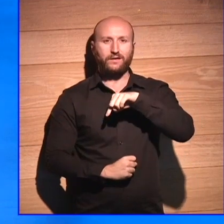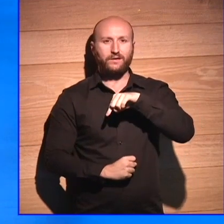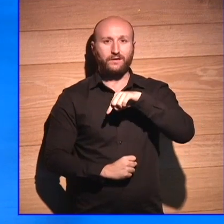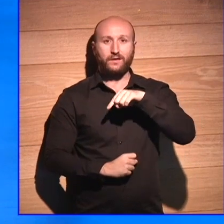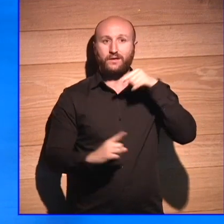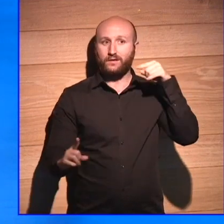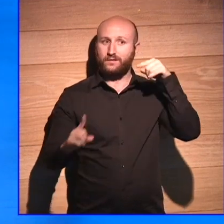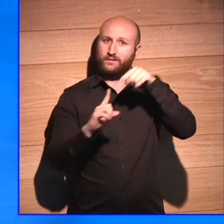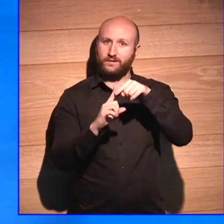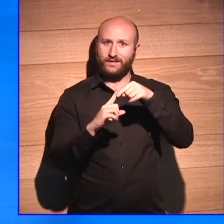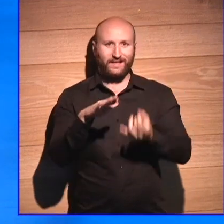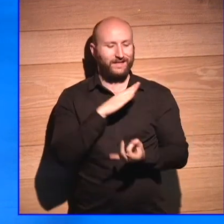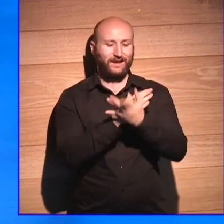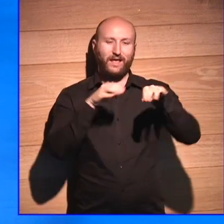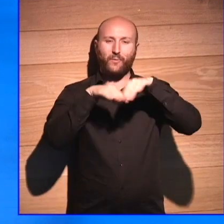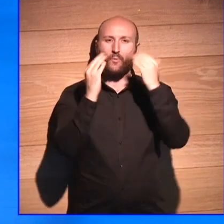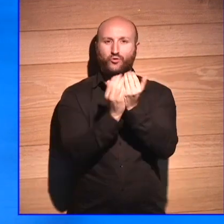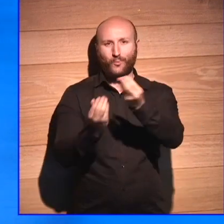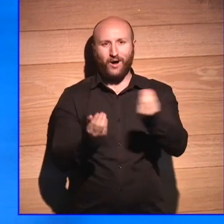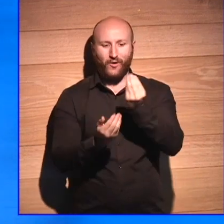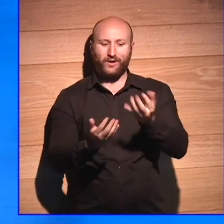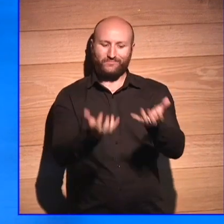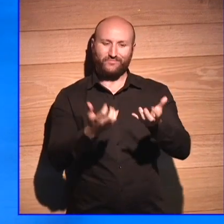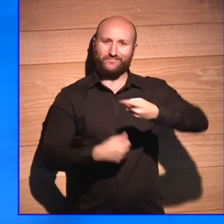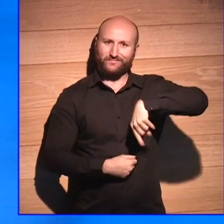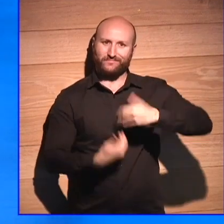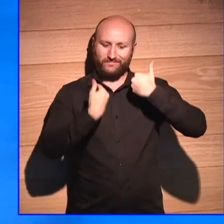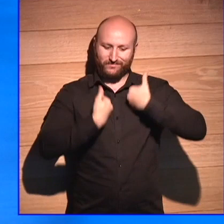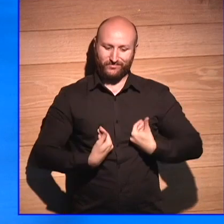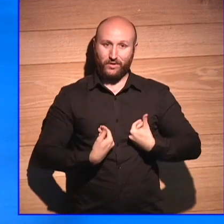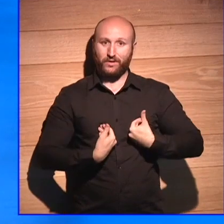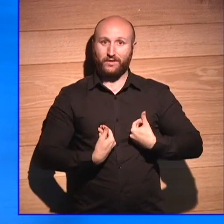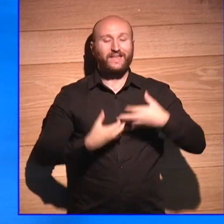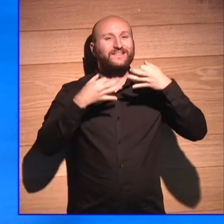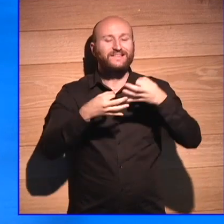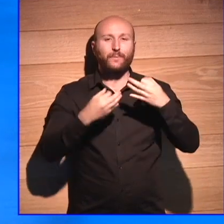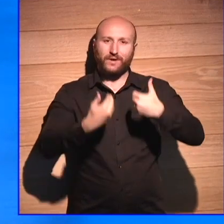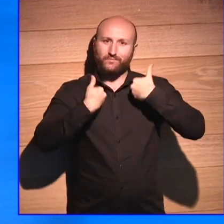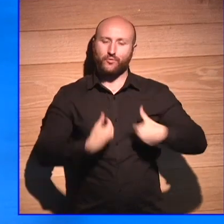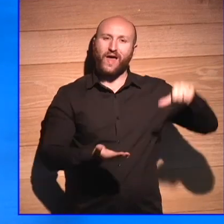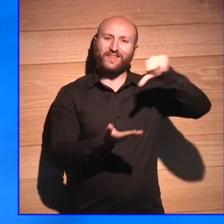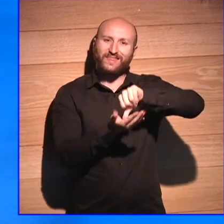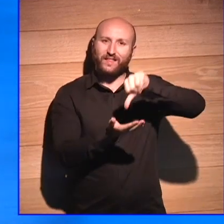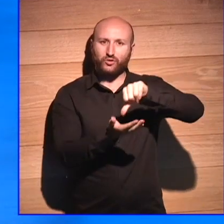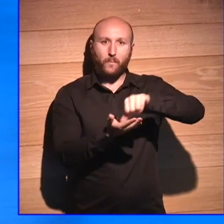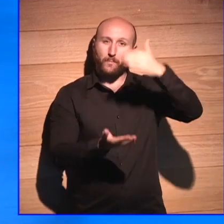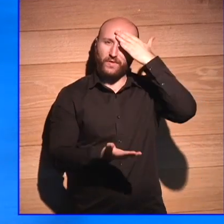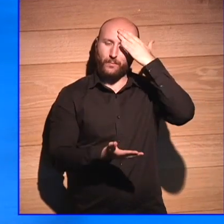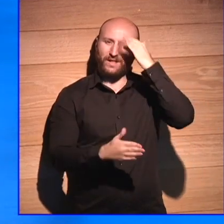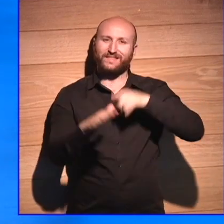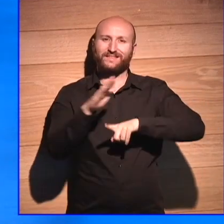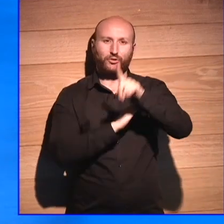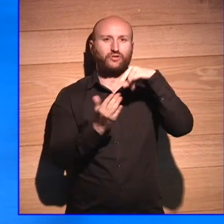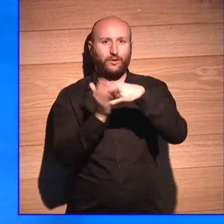que hagan un mundo mejor para el ser humano y pongan al ser humano en el centro de todo el desarrollo tecnológico. No olvidemos lo que es importante, que